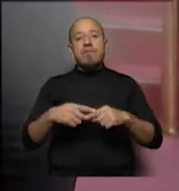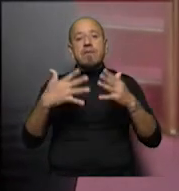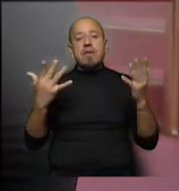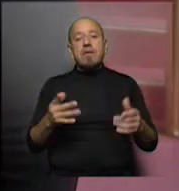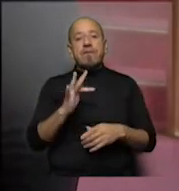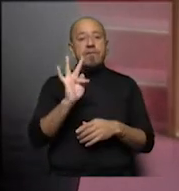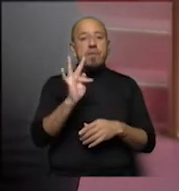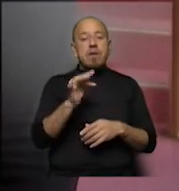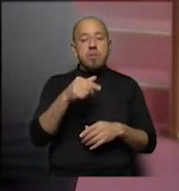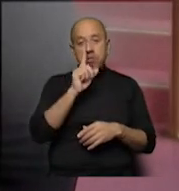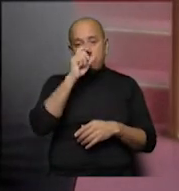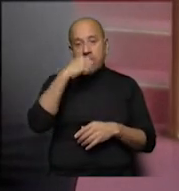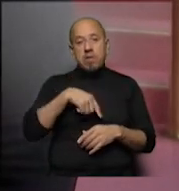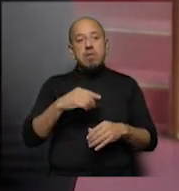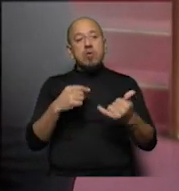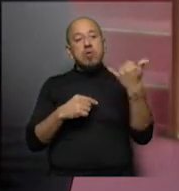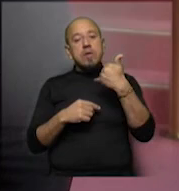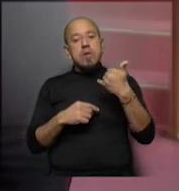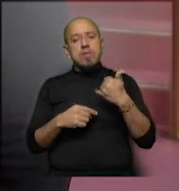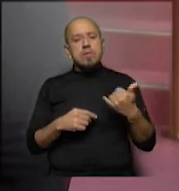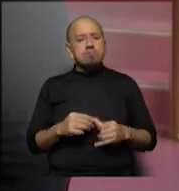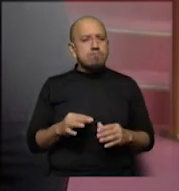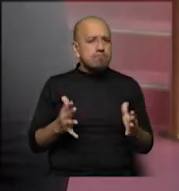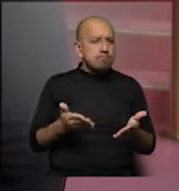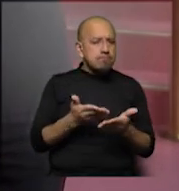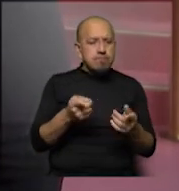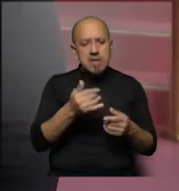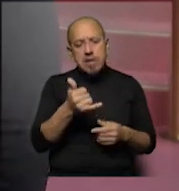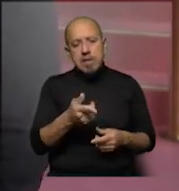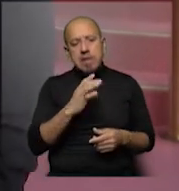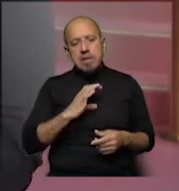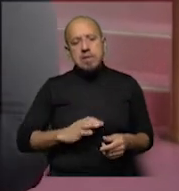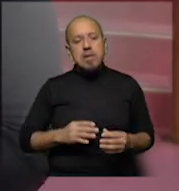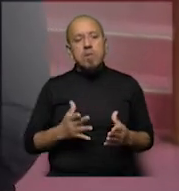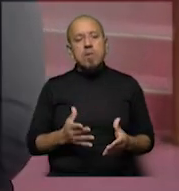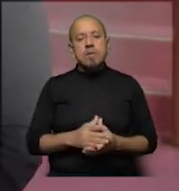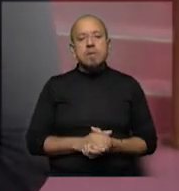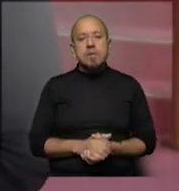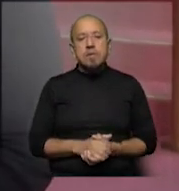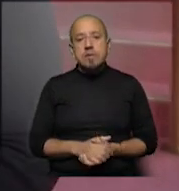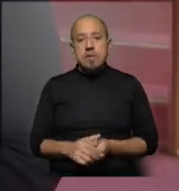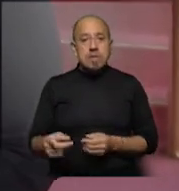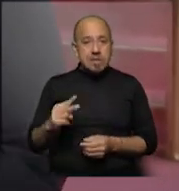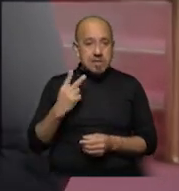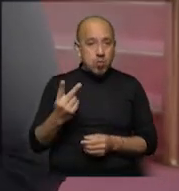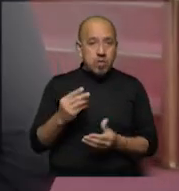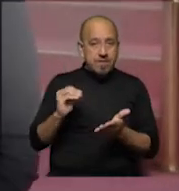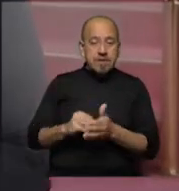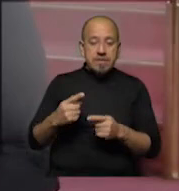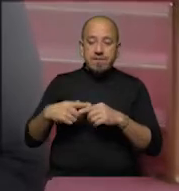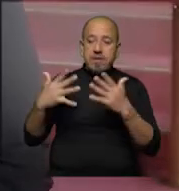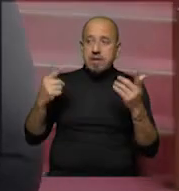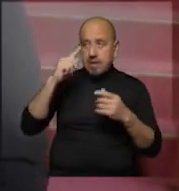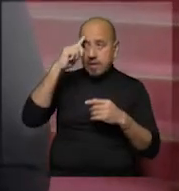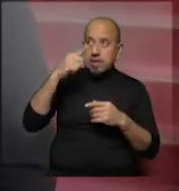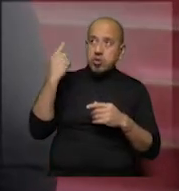Montevideo. Contanos un poco cómo es esa vuelta y qué tiene de particular este. Ajá. Bueno, esta es una segunda edición del Festival Internacional